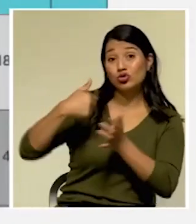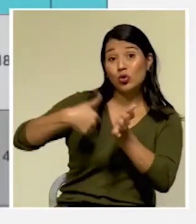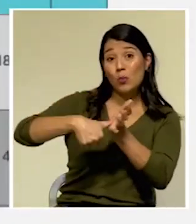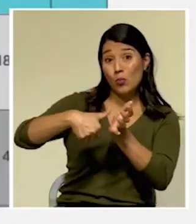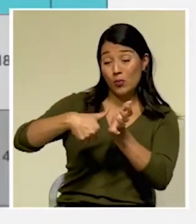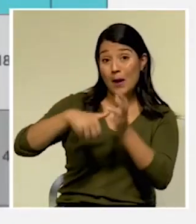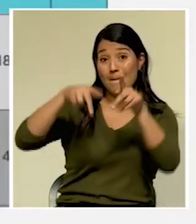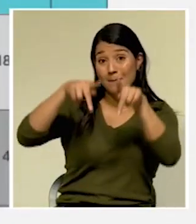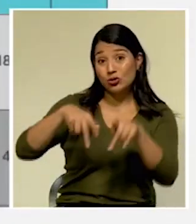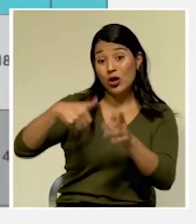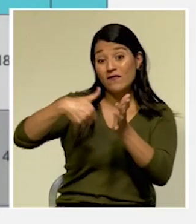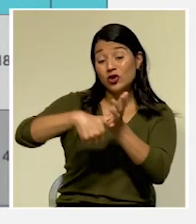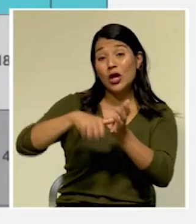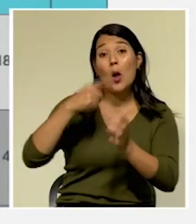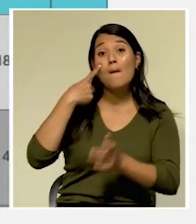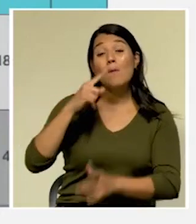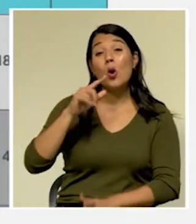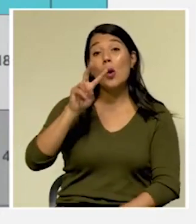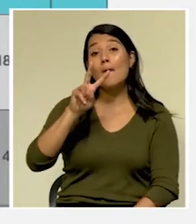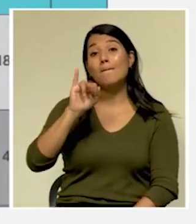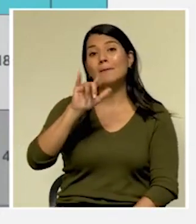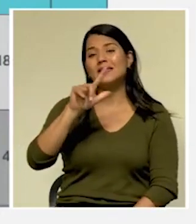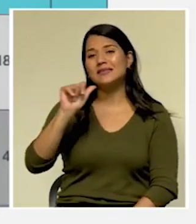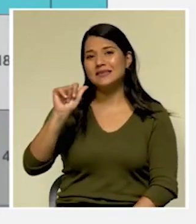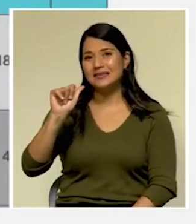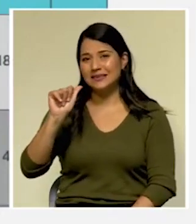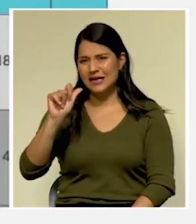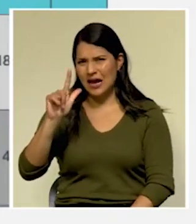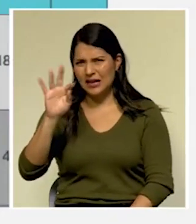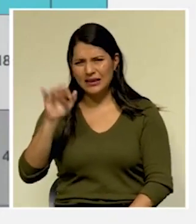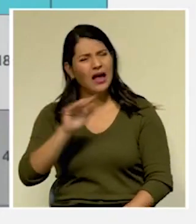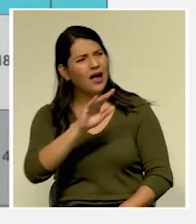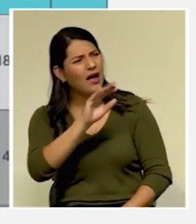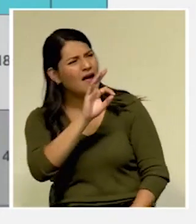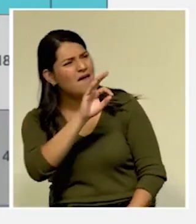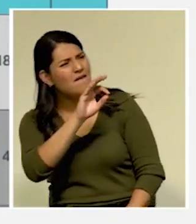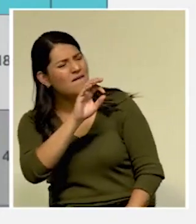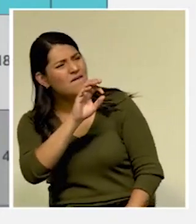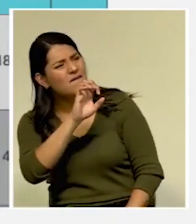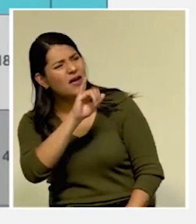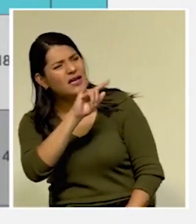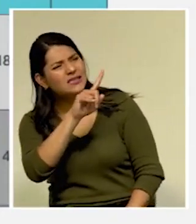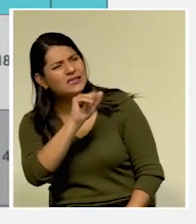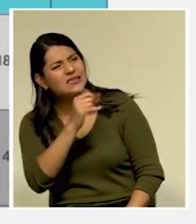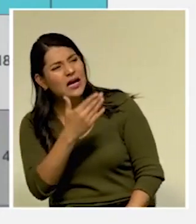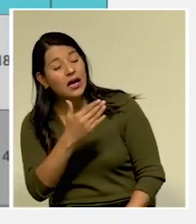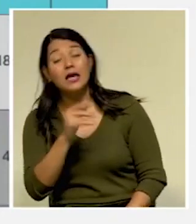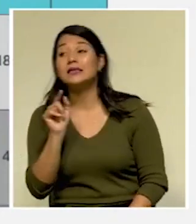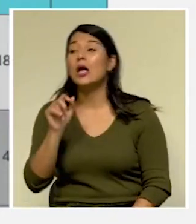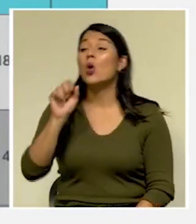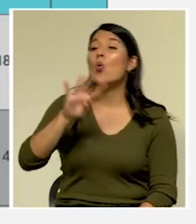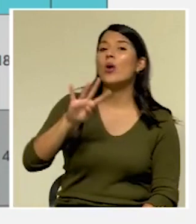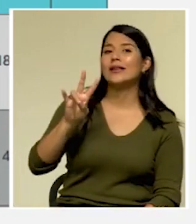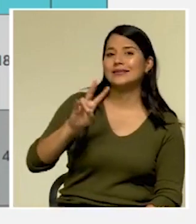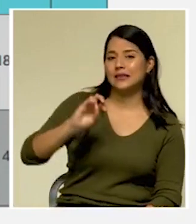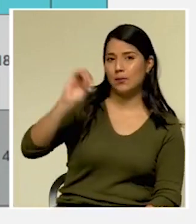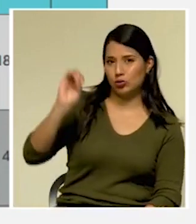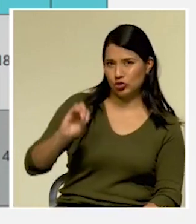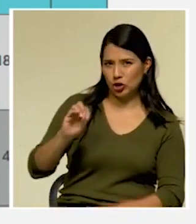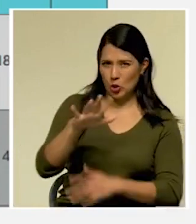de José María Villalta, ¿verdad? Quienes y el de Feinstein, hoy, perdóname, que ibas a señalar. El de Eliezer Feinstein hay un 47%, más o